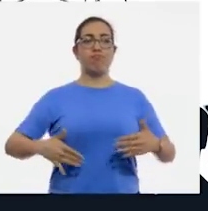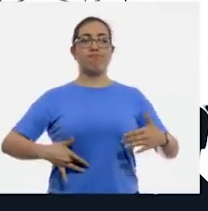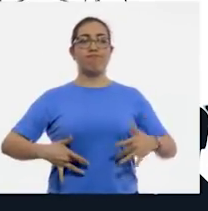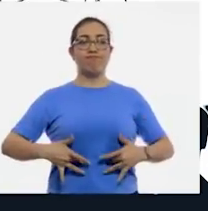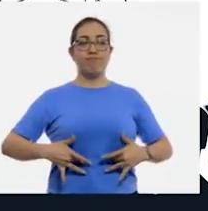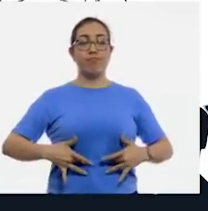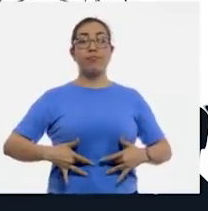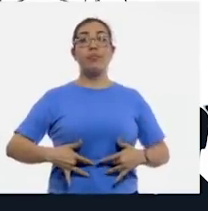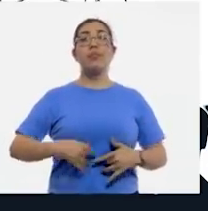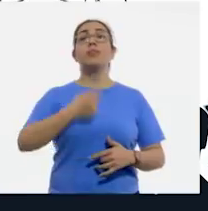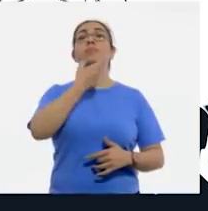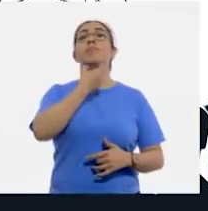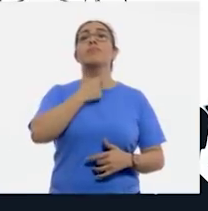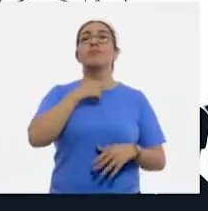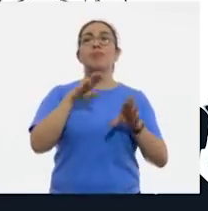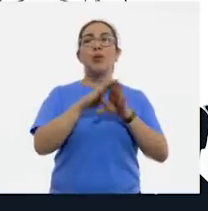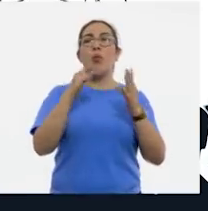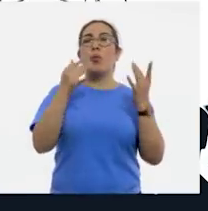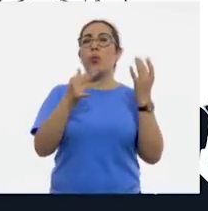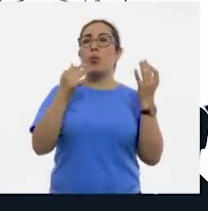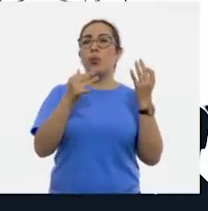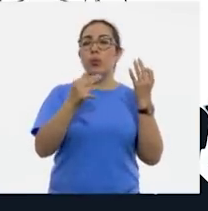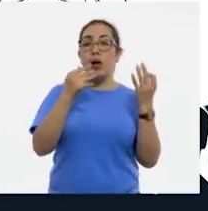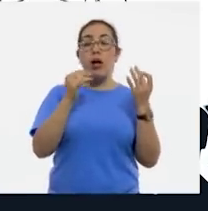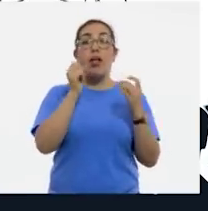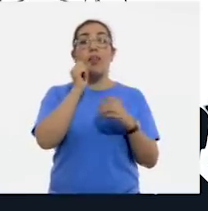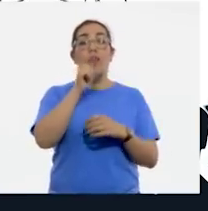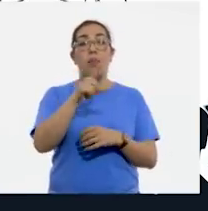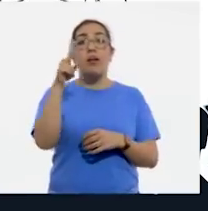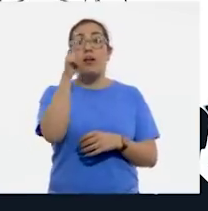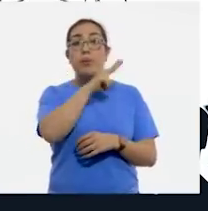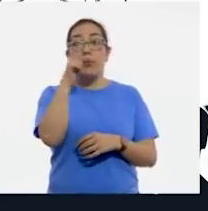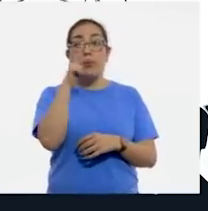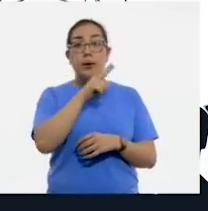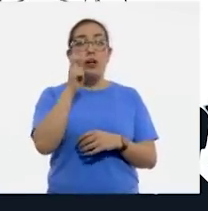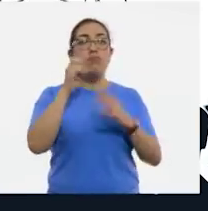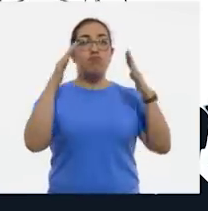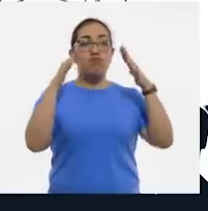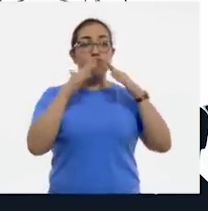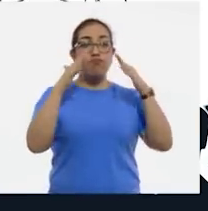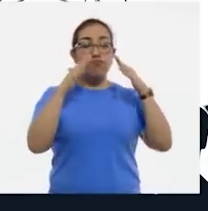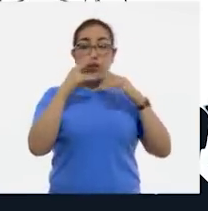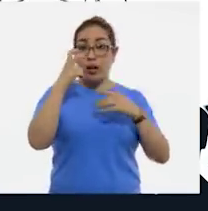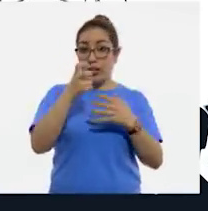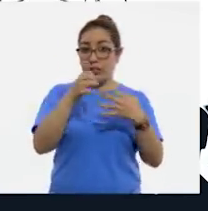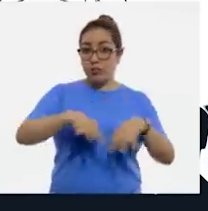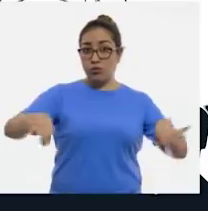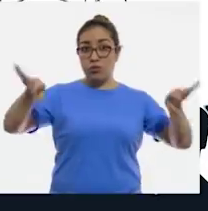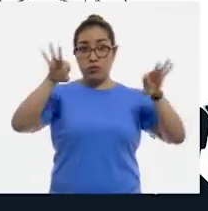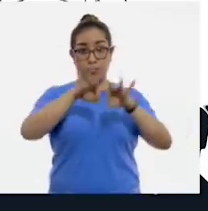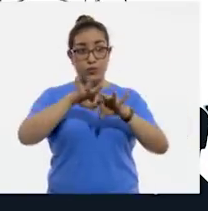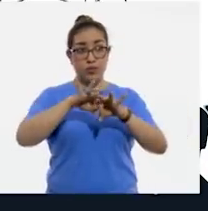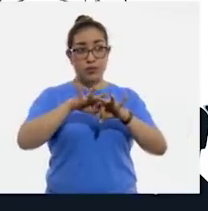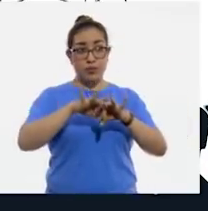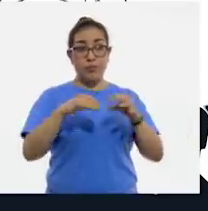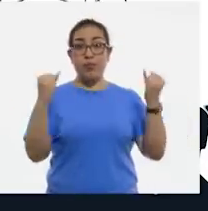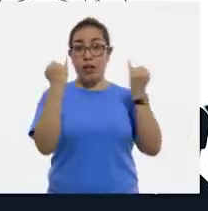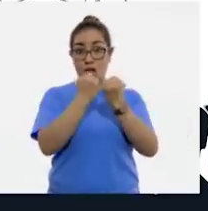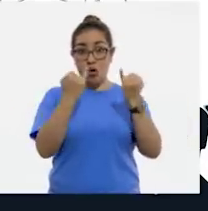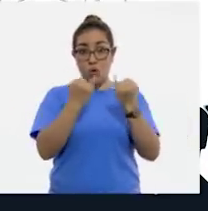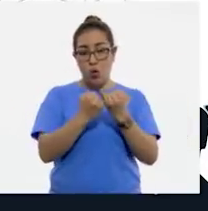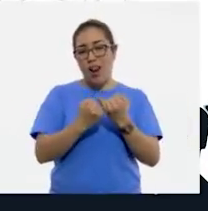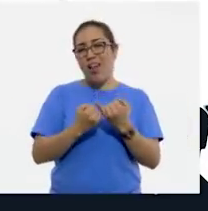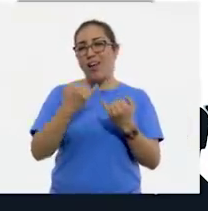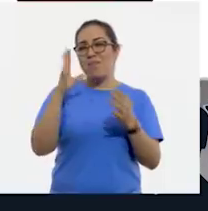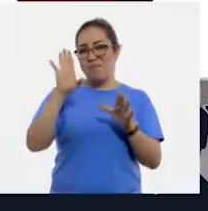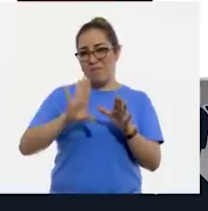vocales y los resonadores, los cuales son muy importantes, ya que tienen la misma función que la caja de una